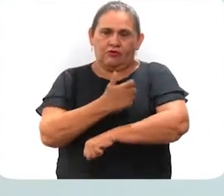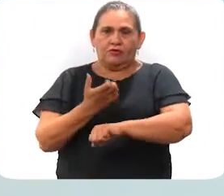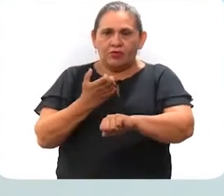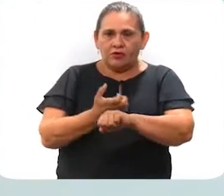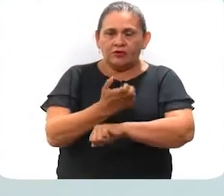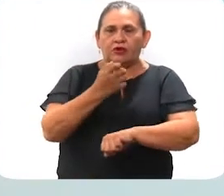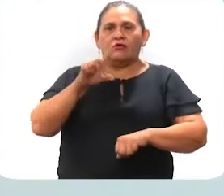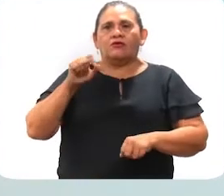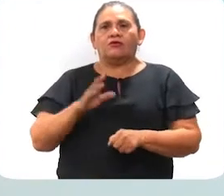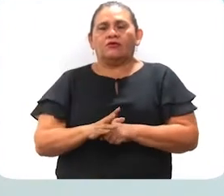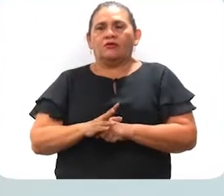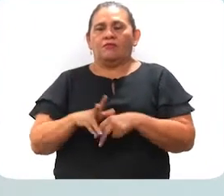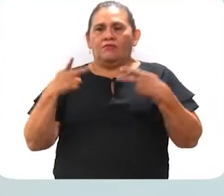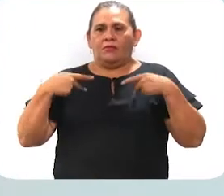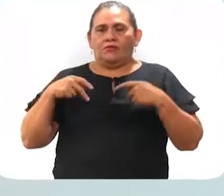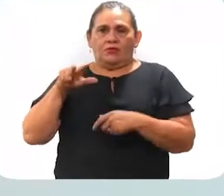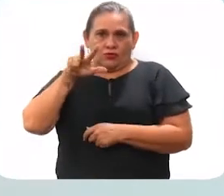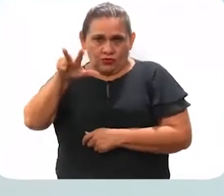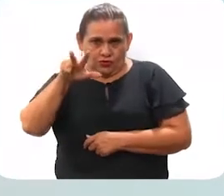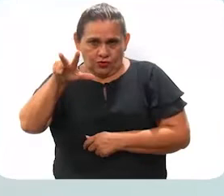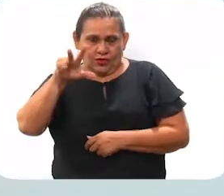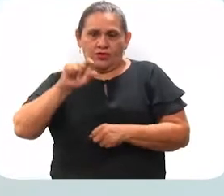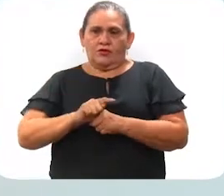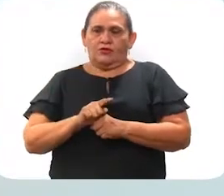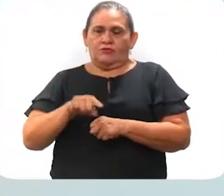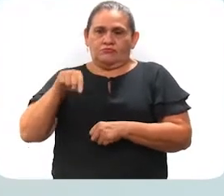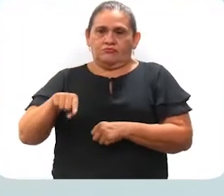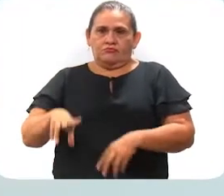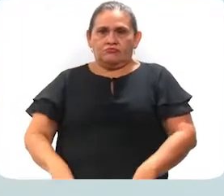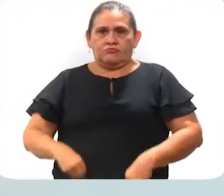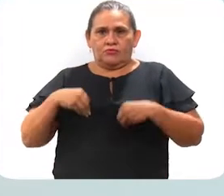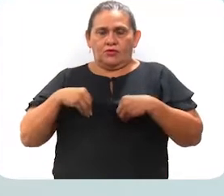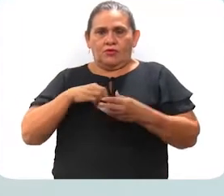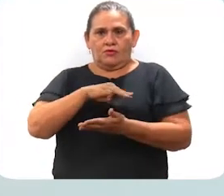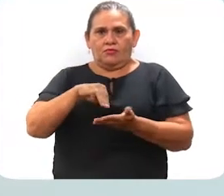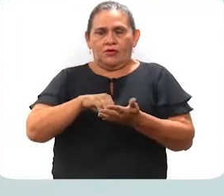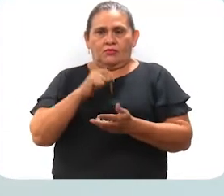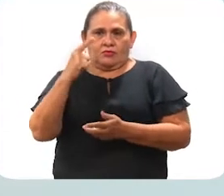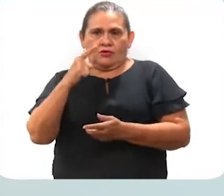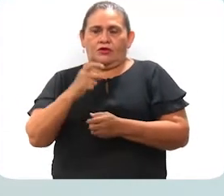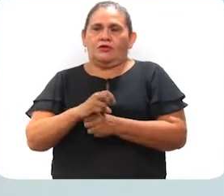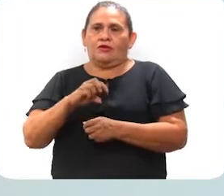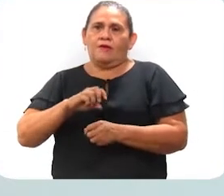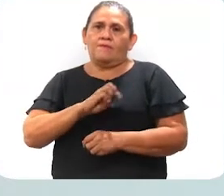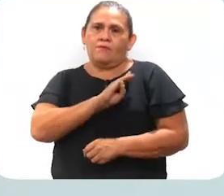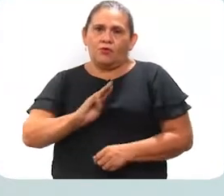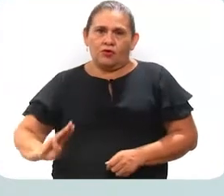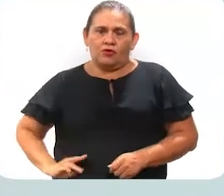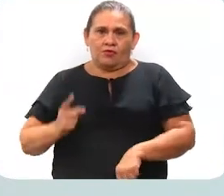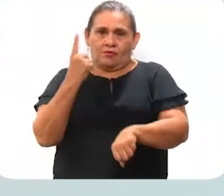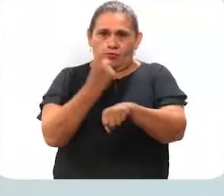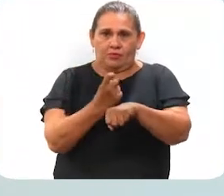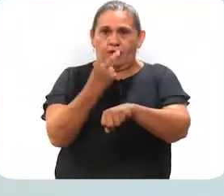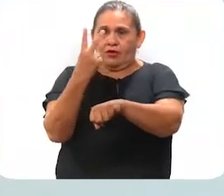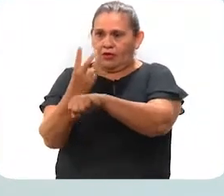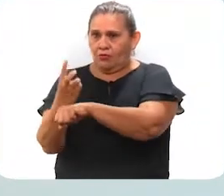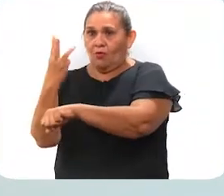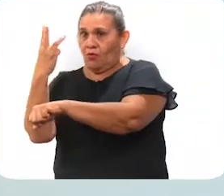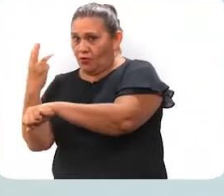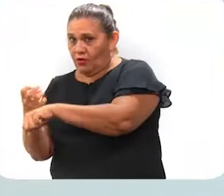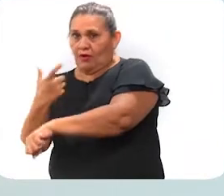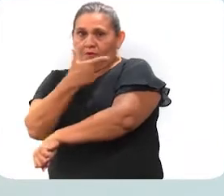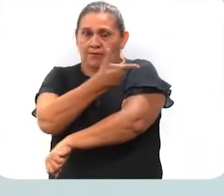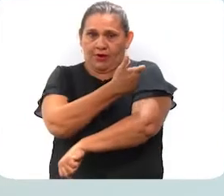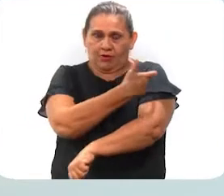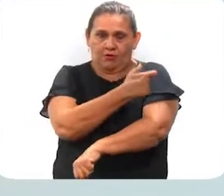estado en la que personas de 18 años en adelante que viven en Mérida y en 7 municipios más podrán recibir la primera, segunda o tercera dosis